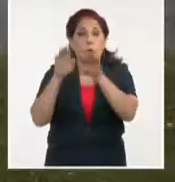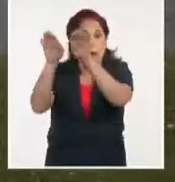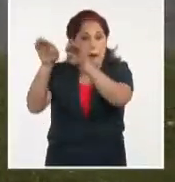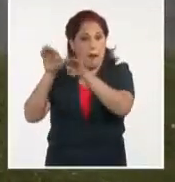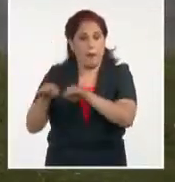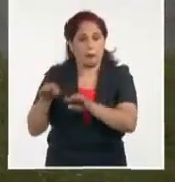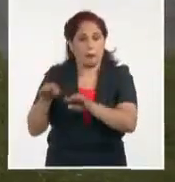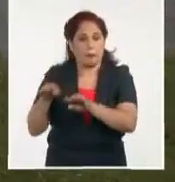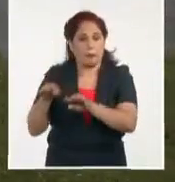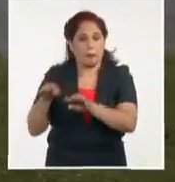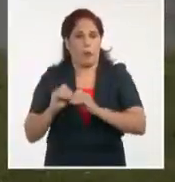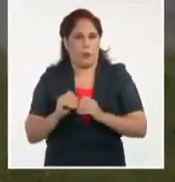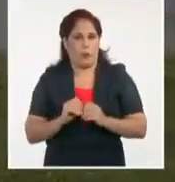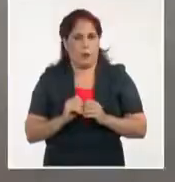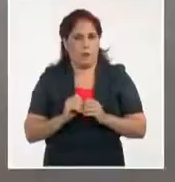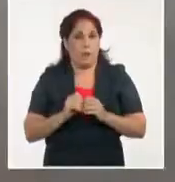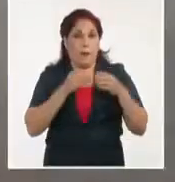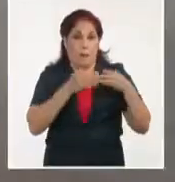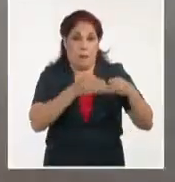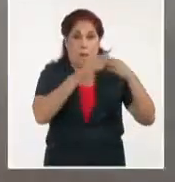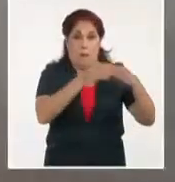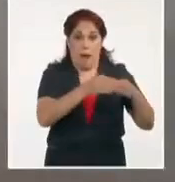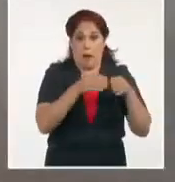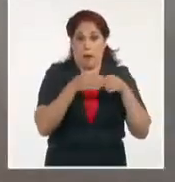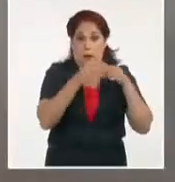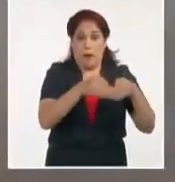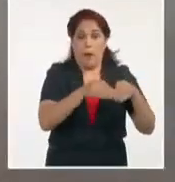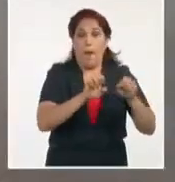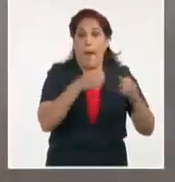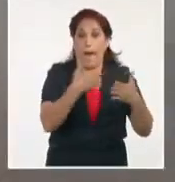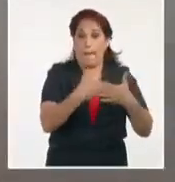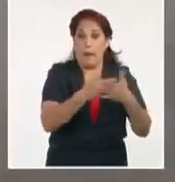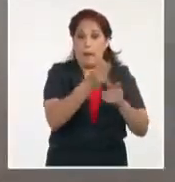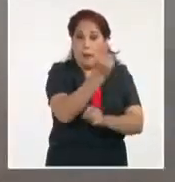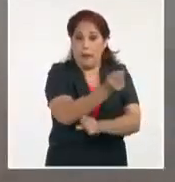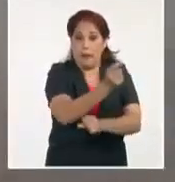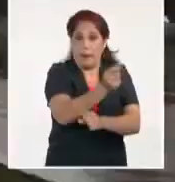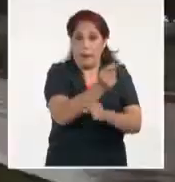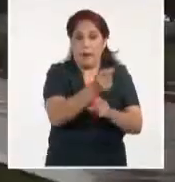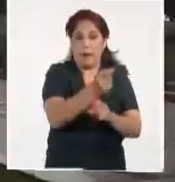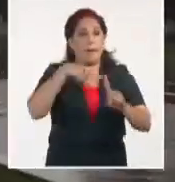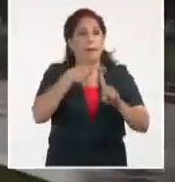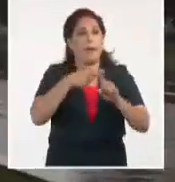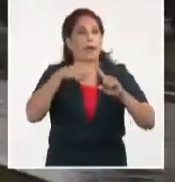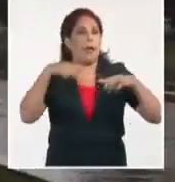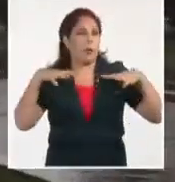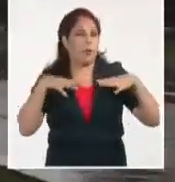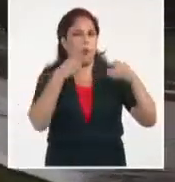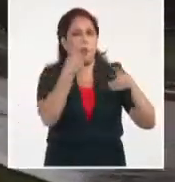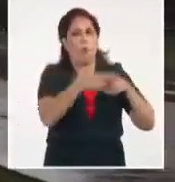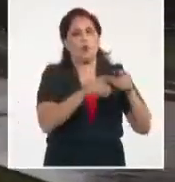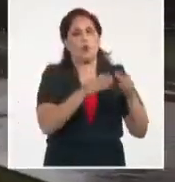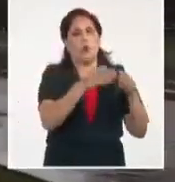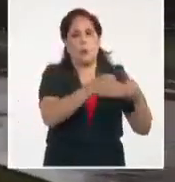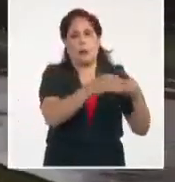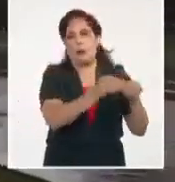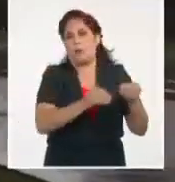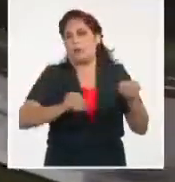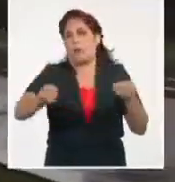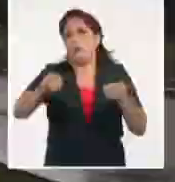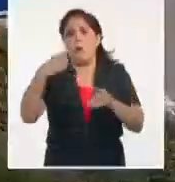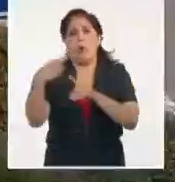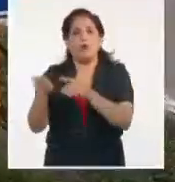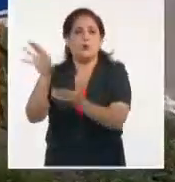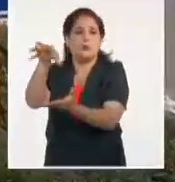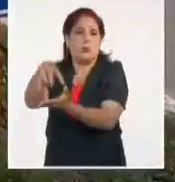protección. Las de la unidad empresarial de base pesquera y del turismo fueron ubicadas en lugares seguros. Con respecto a